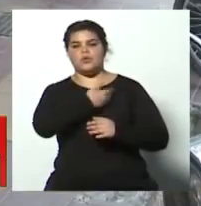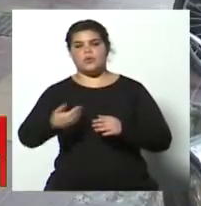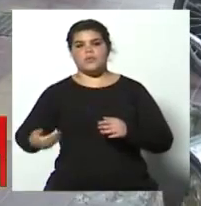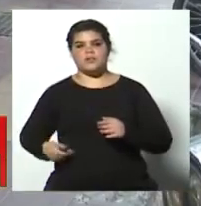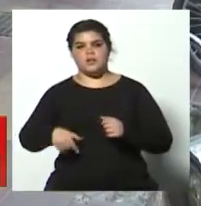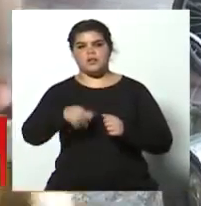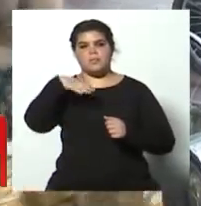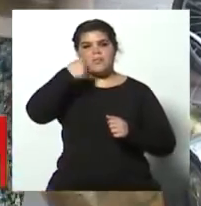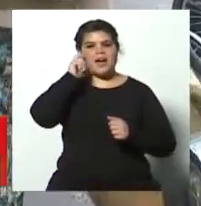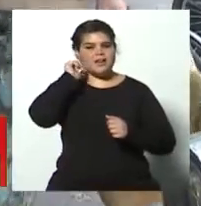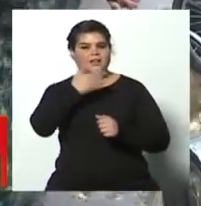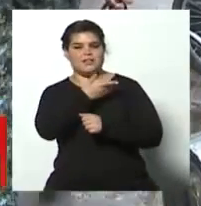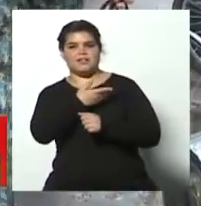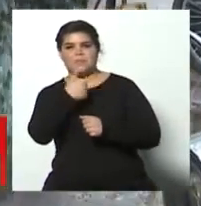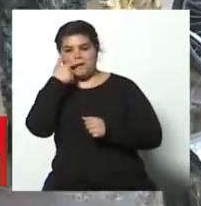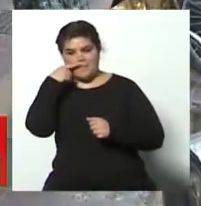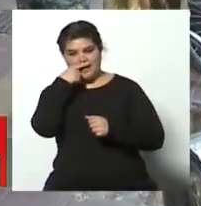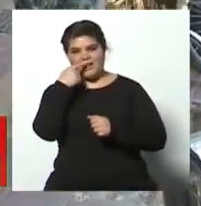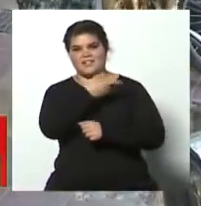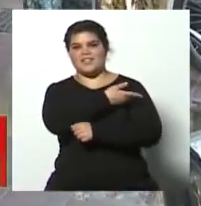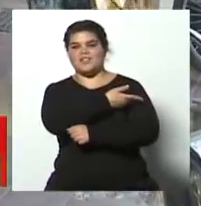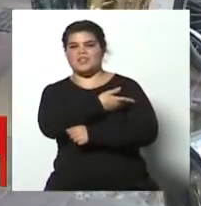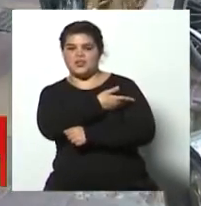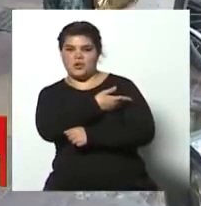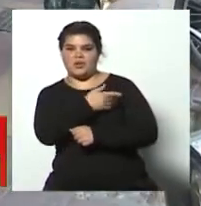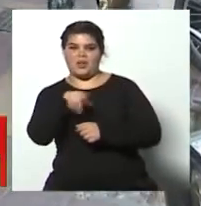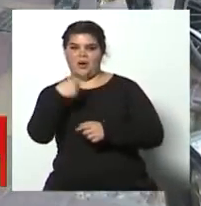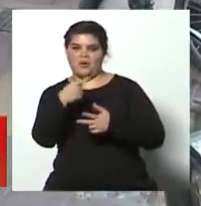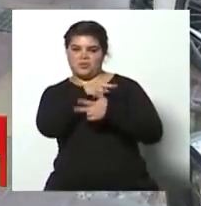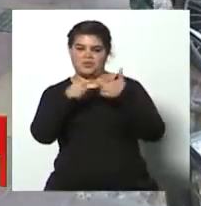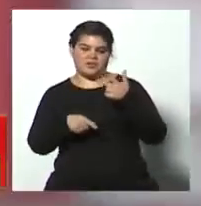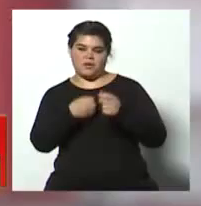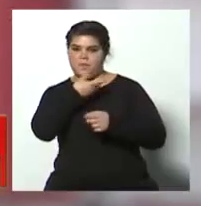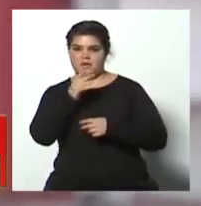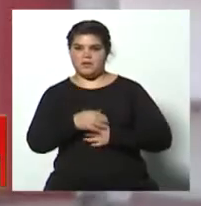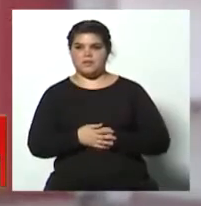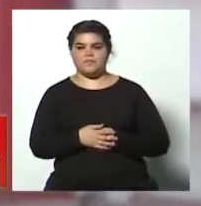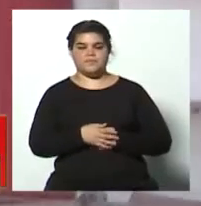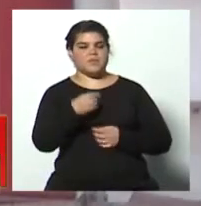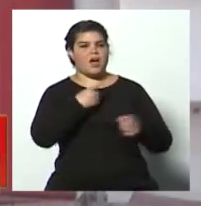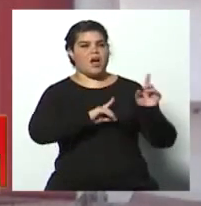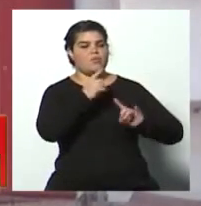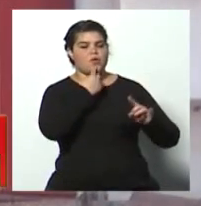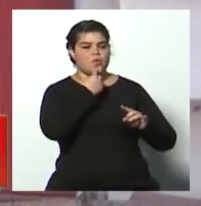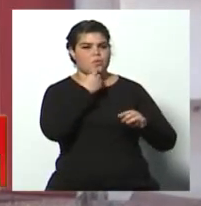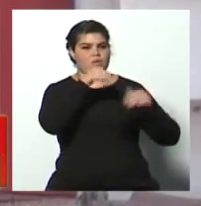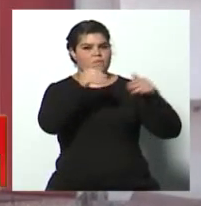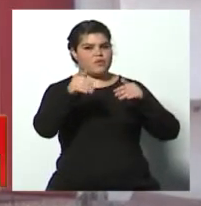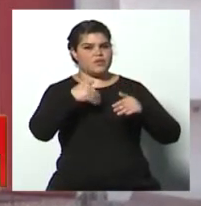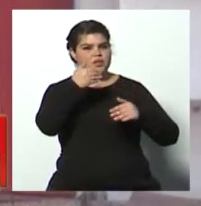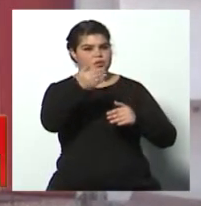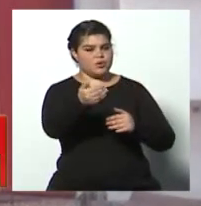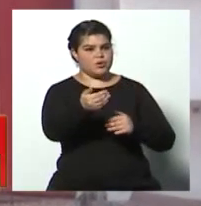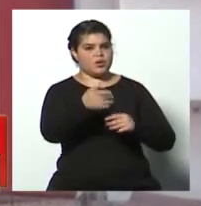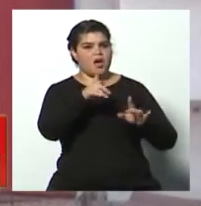tanto Macri como Massa como Scioli. Uh-huh. Entonces, hay una incertidumbre por elecciones y puede ser una de las causales de que la gente